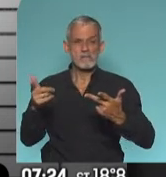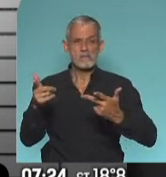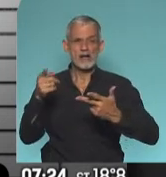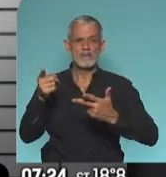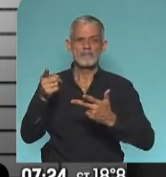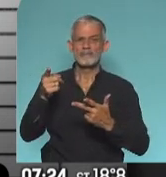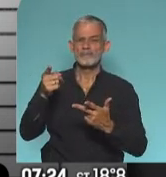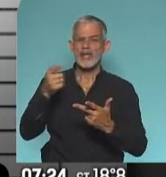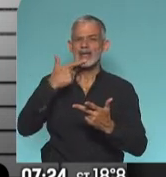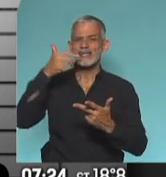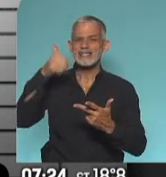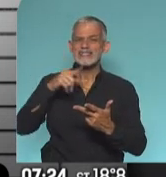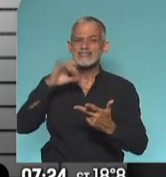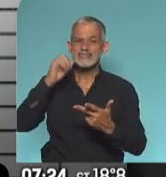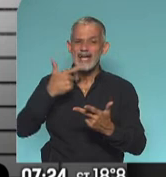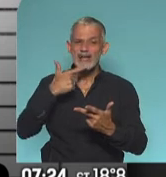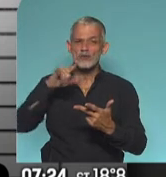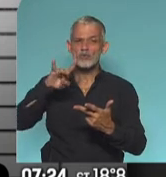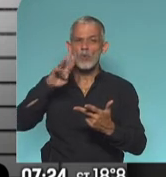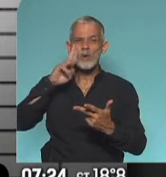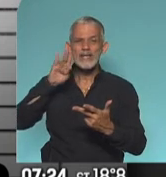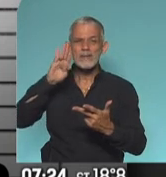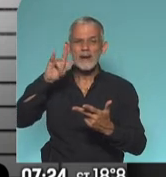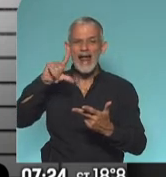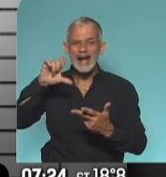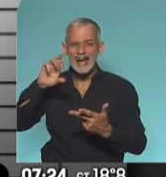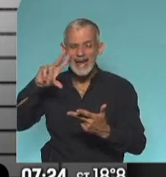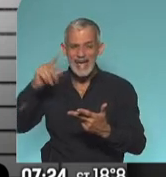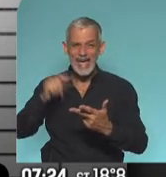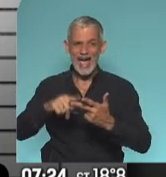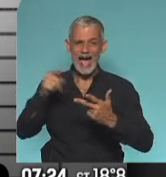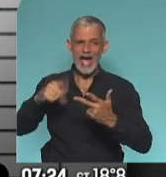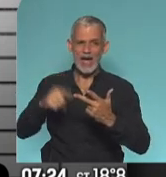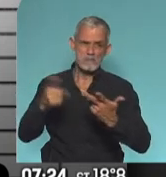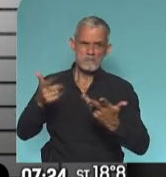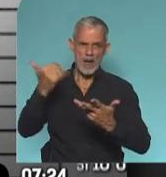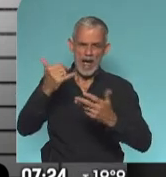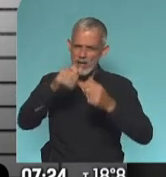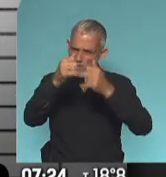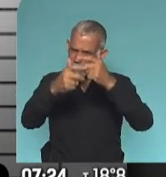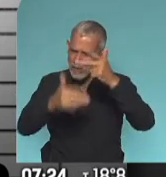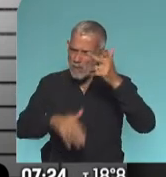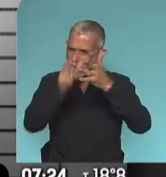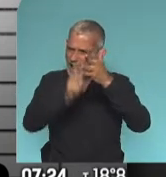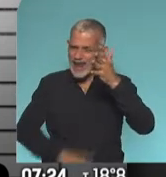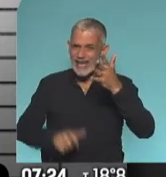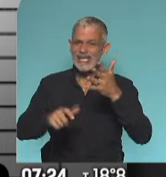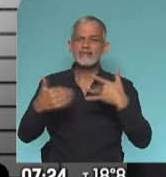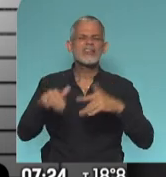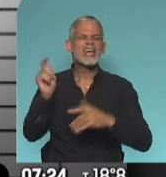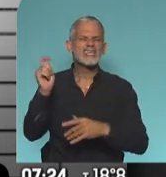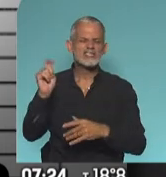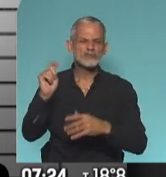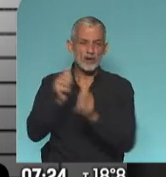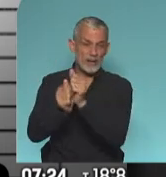manuel santos uribelarrea aparece también por ahí carlos wagner la lista es larguísima sabes quiénes son